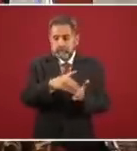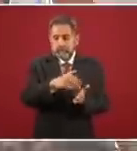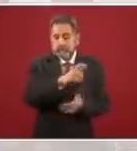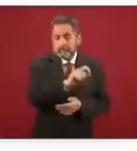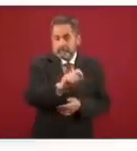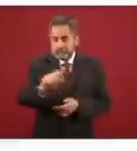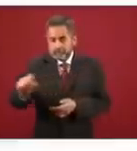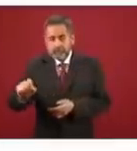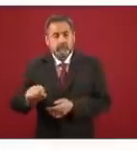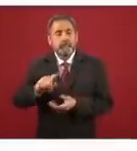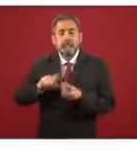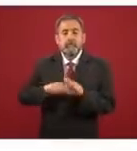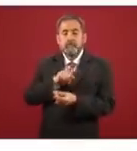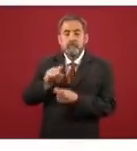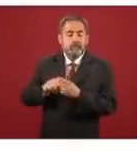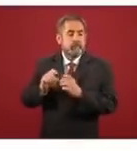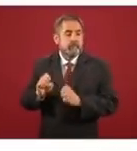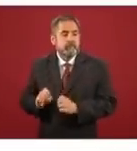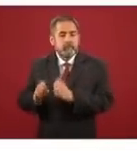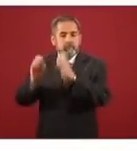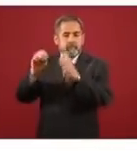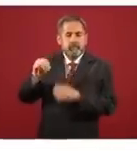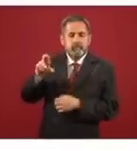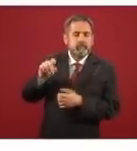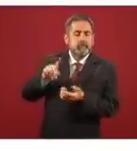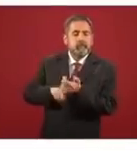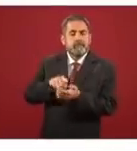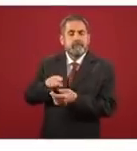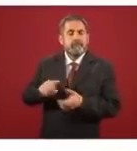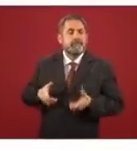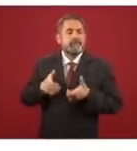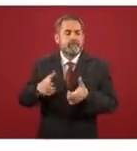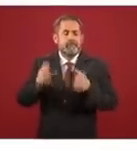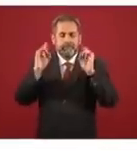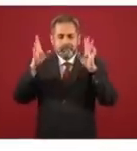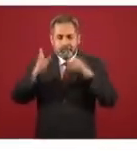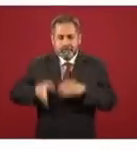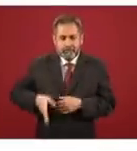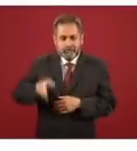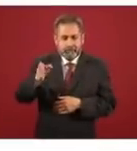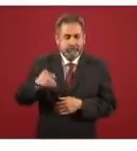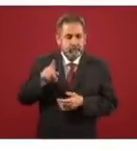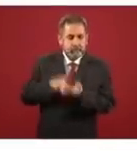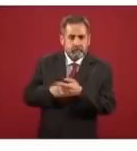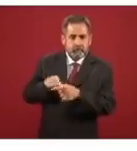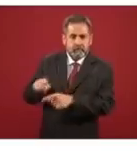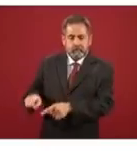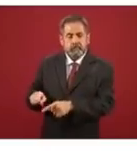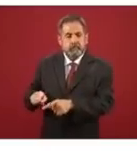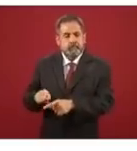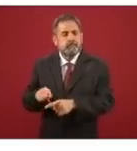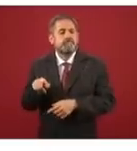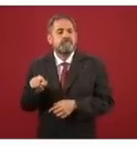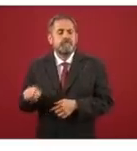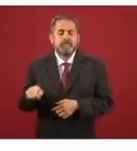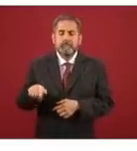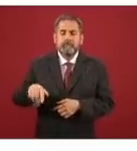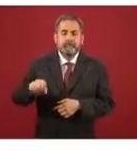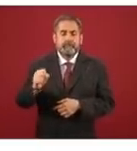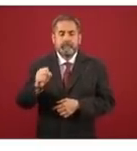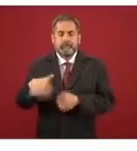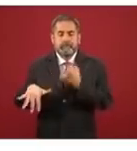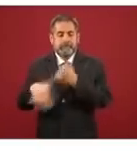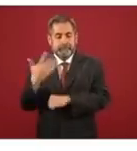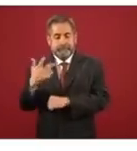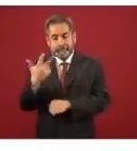Moro, Lotería Nacional, Reforma número 1, a las 20 horas del 15 de septiembre. Disponible